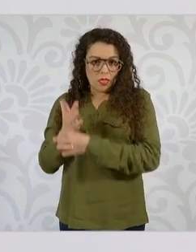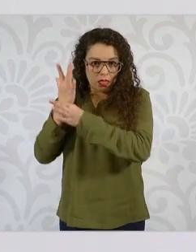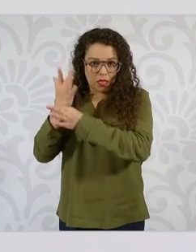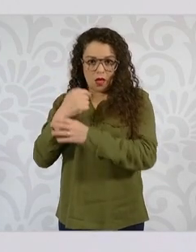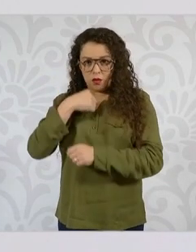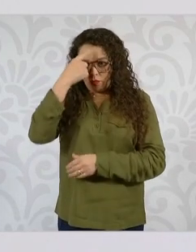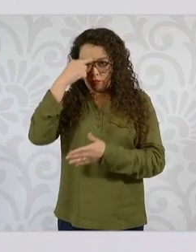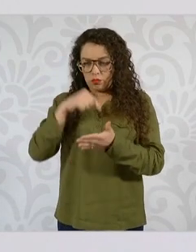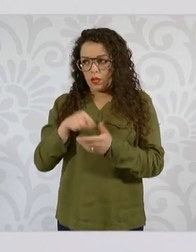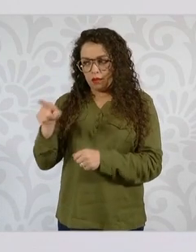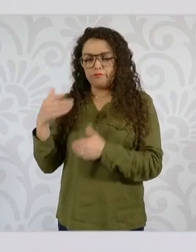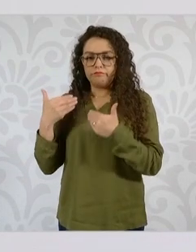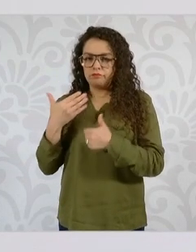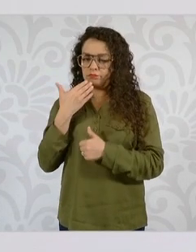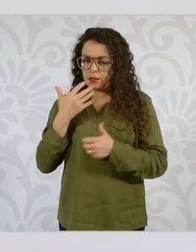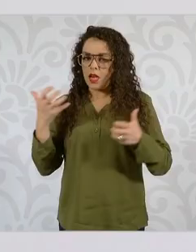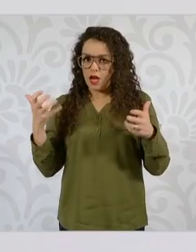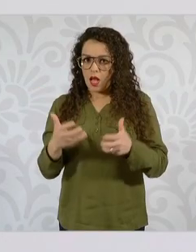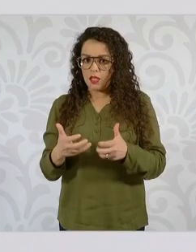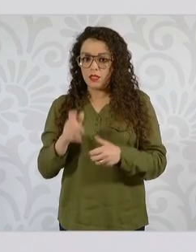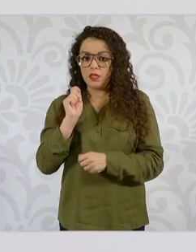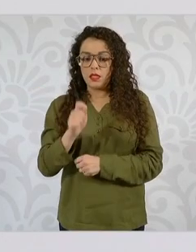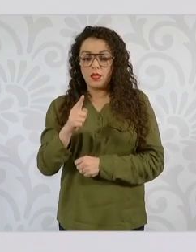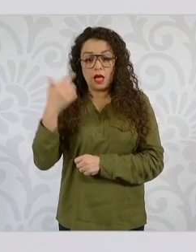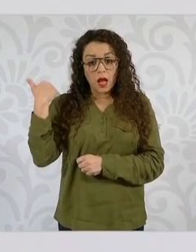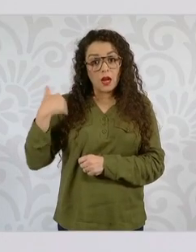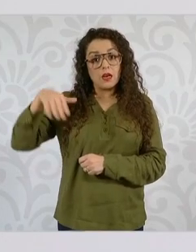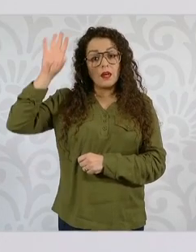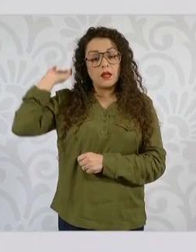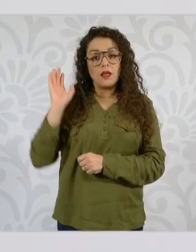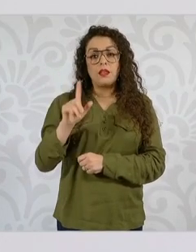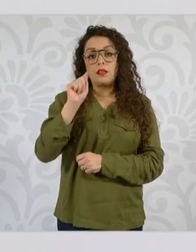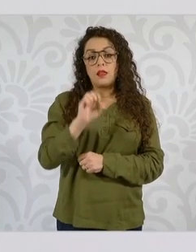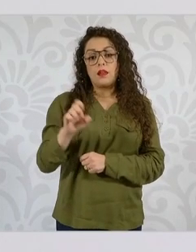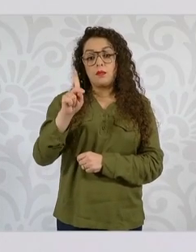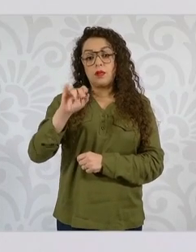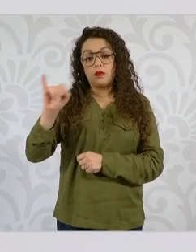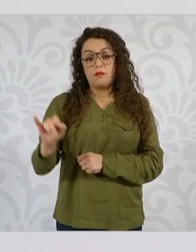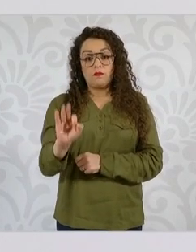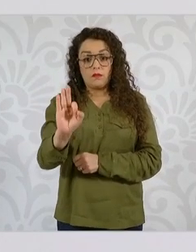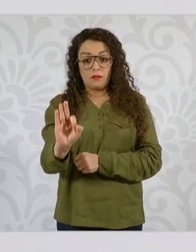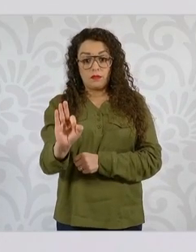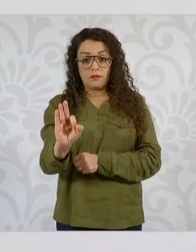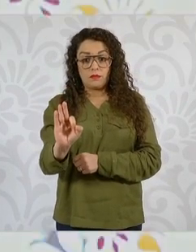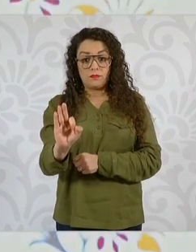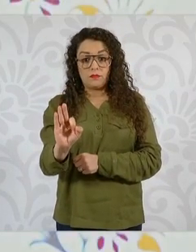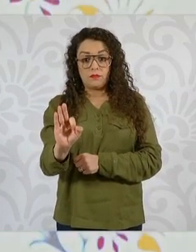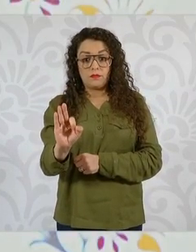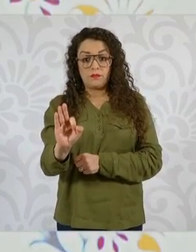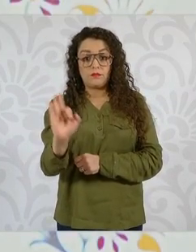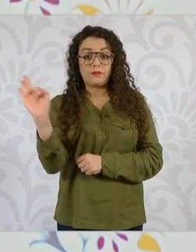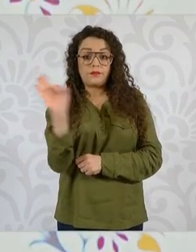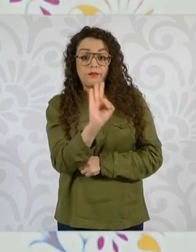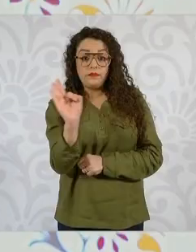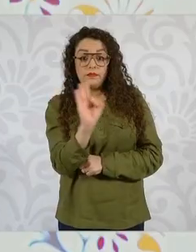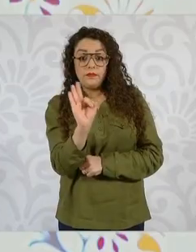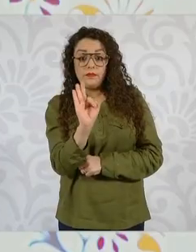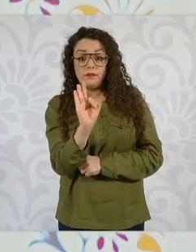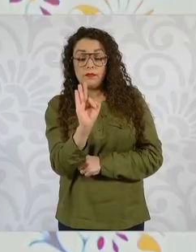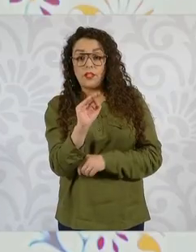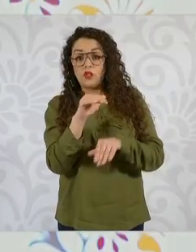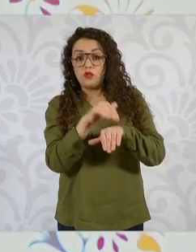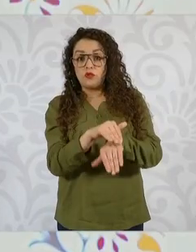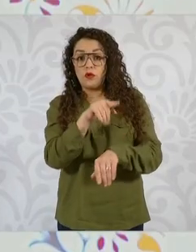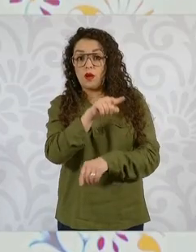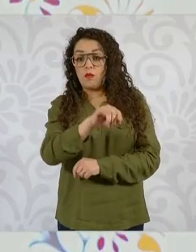es a que el tribunal electoral del Poder Judicial de la Federación pudiera manifestarse en torno a estos